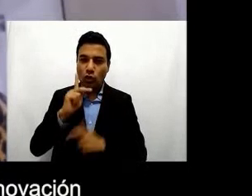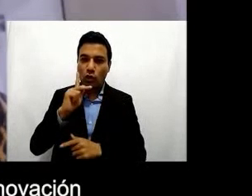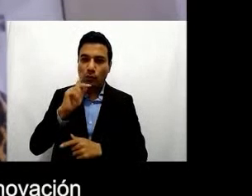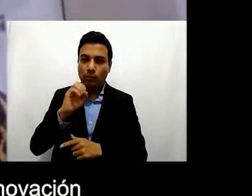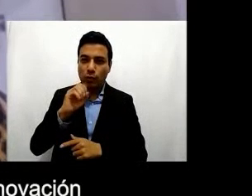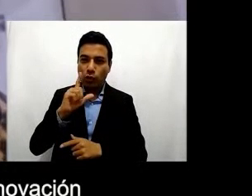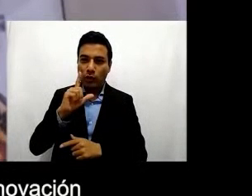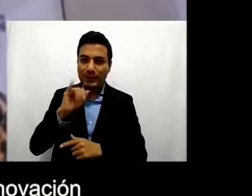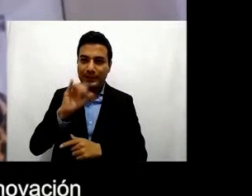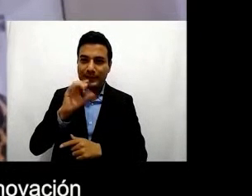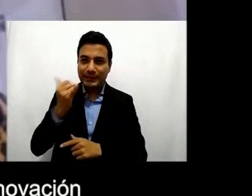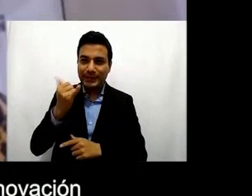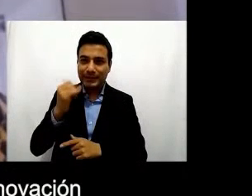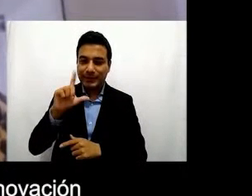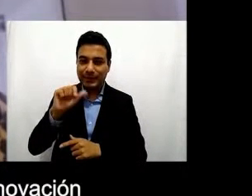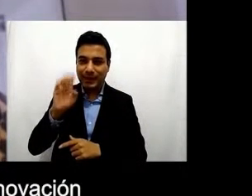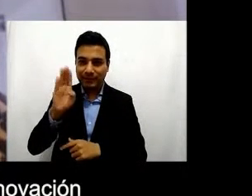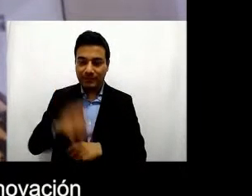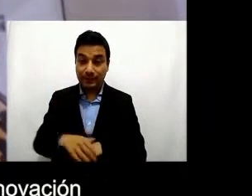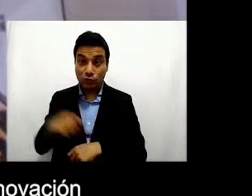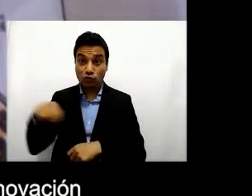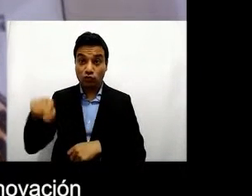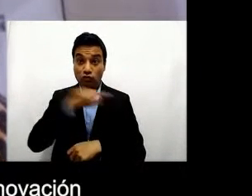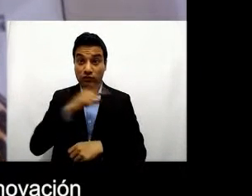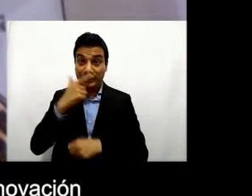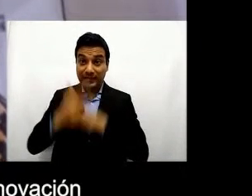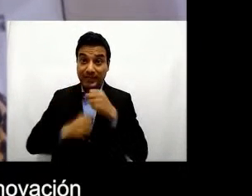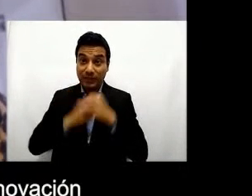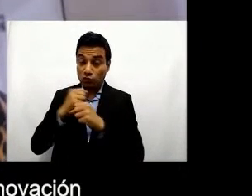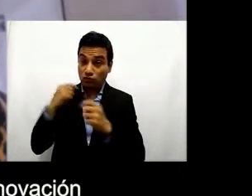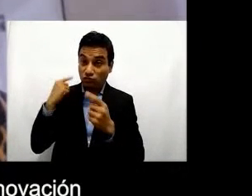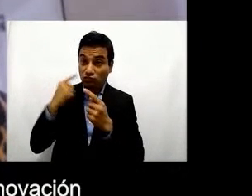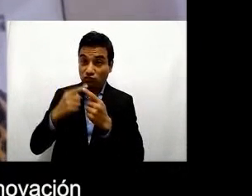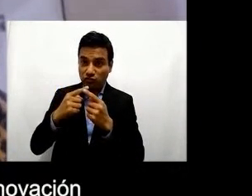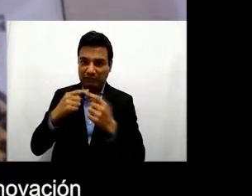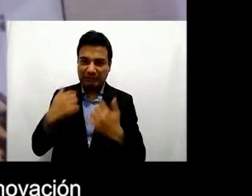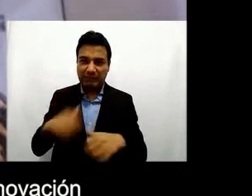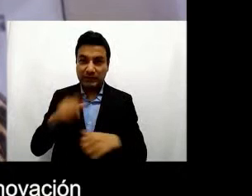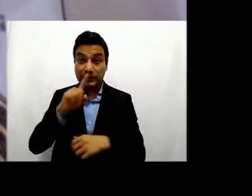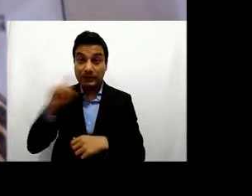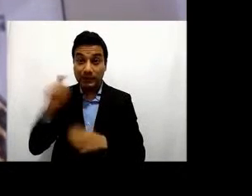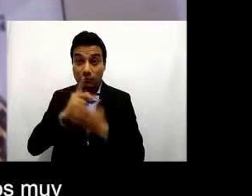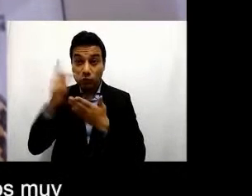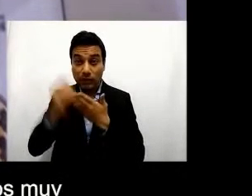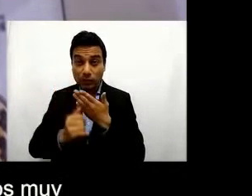hemos llevado a cabo más de 100 proyectos de innovación en distintas áreas de